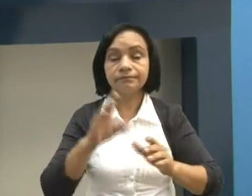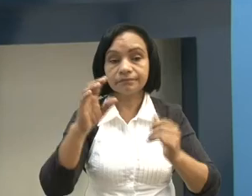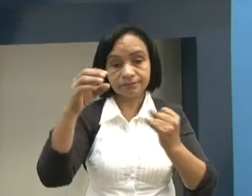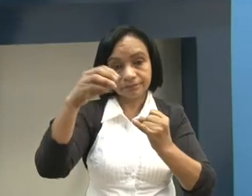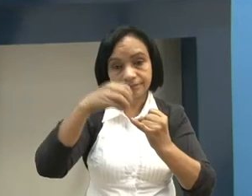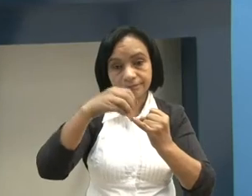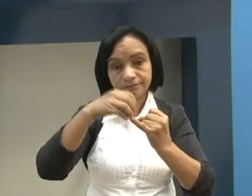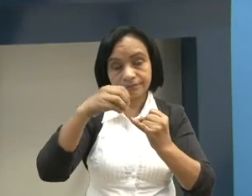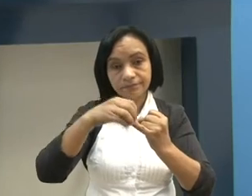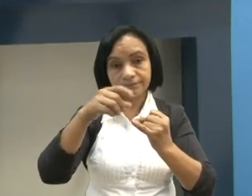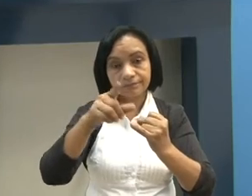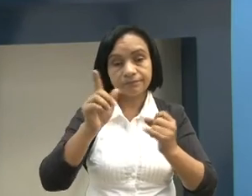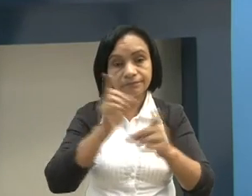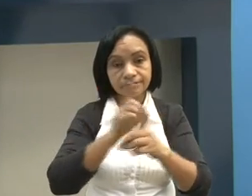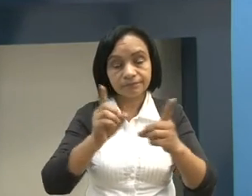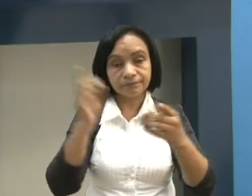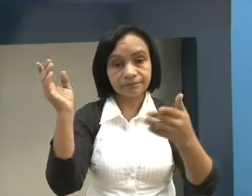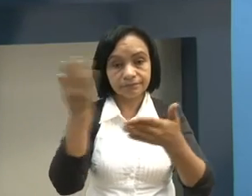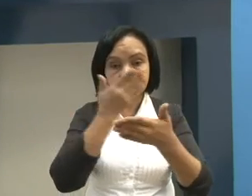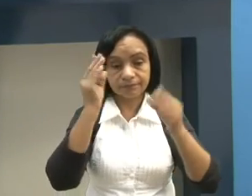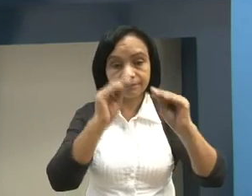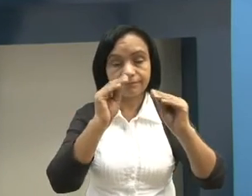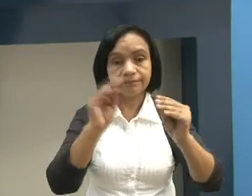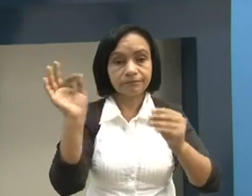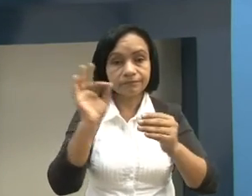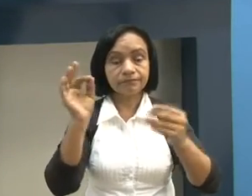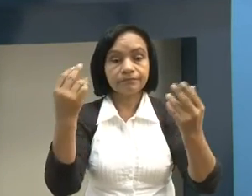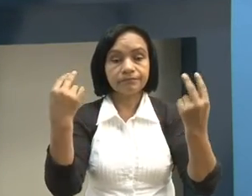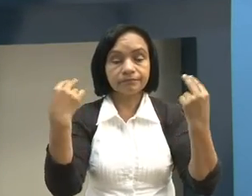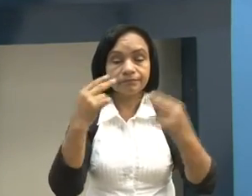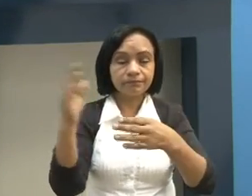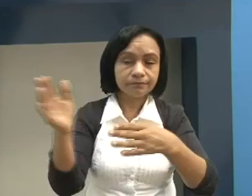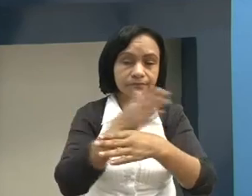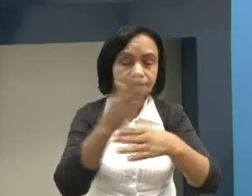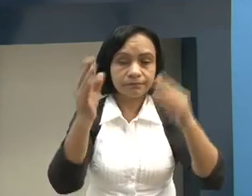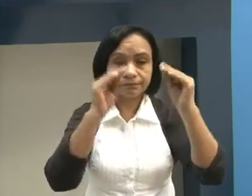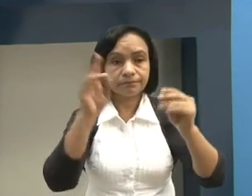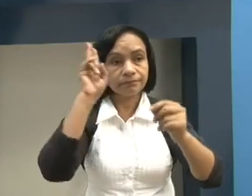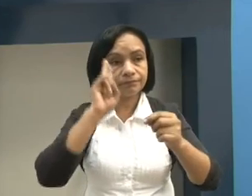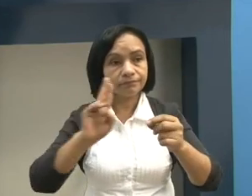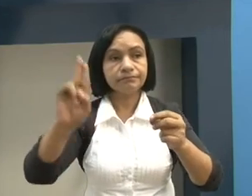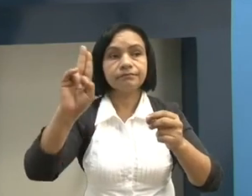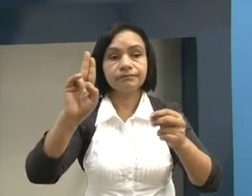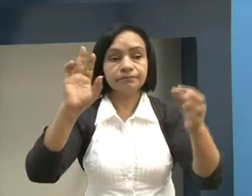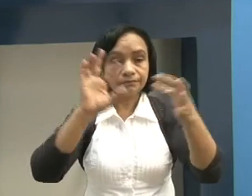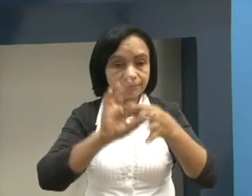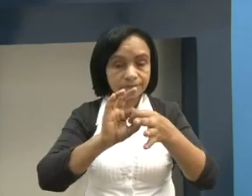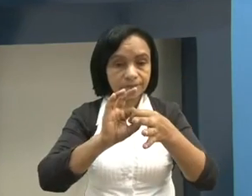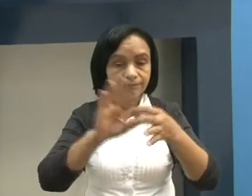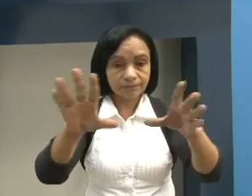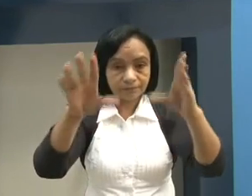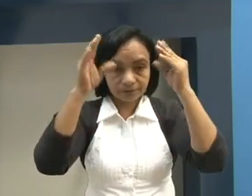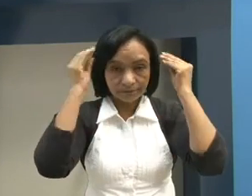INATEC, que también tiene que ver con la formación y es parte integral, claro, del sistema educativo, de las universidades, ¿verdad?, que ahorita están los